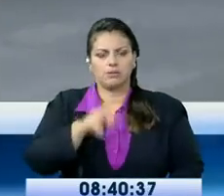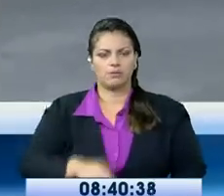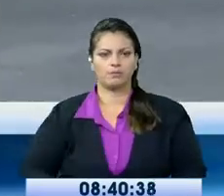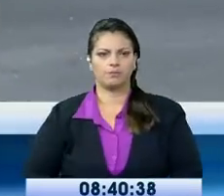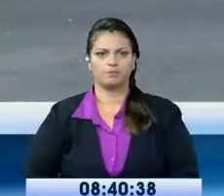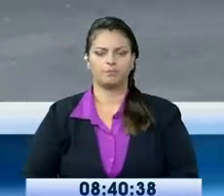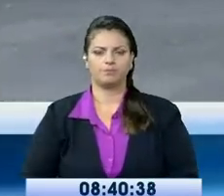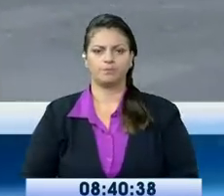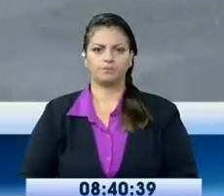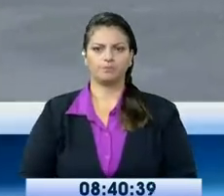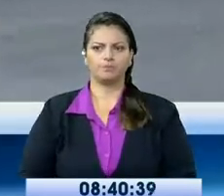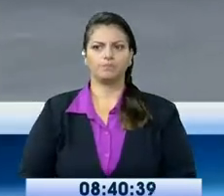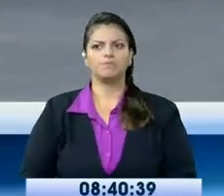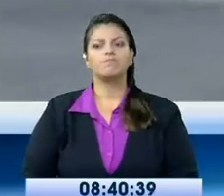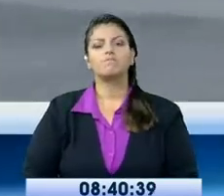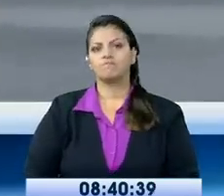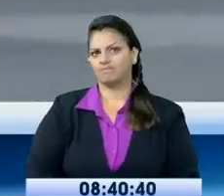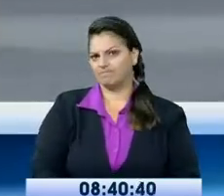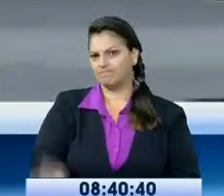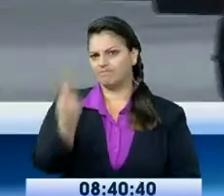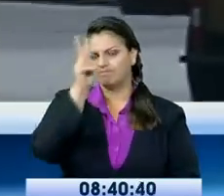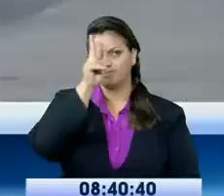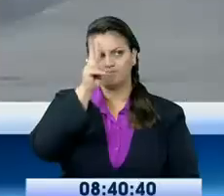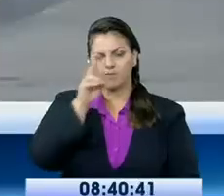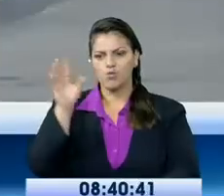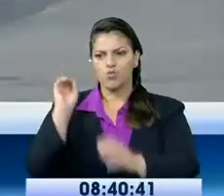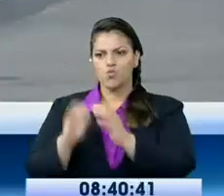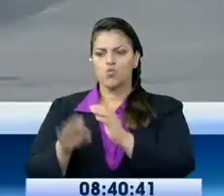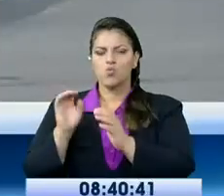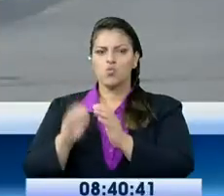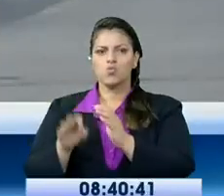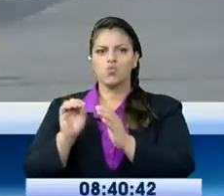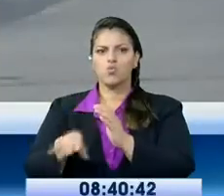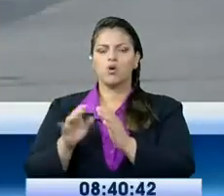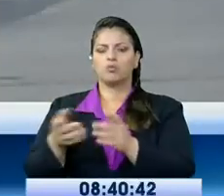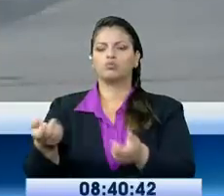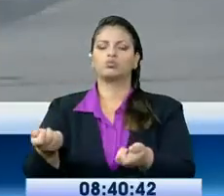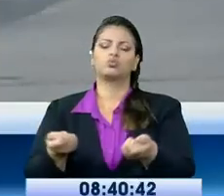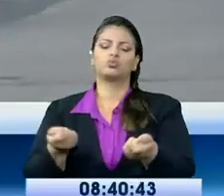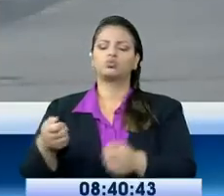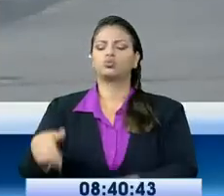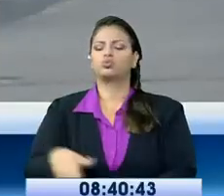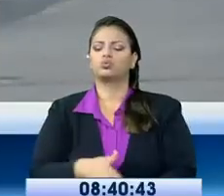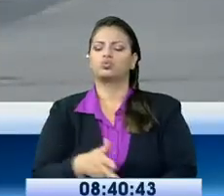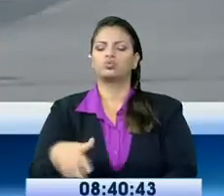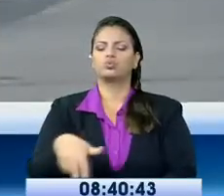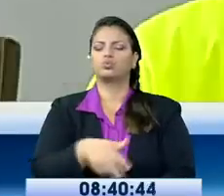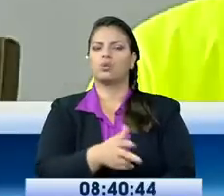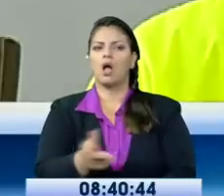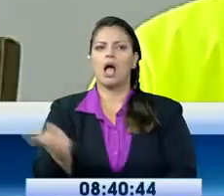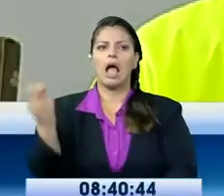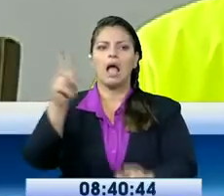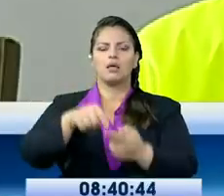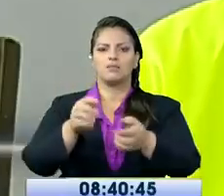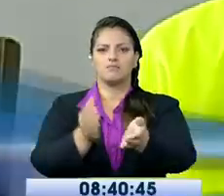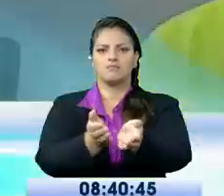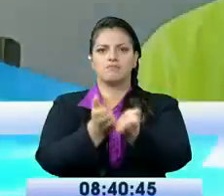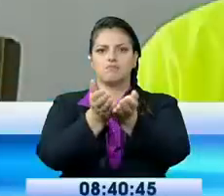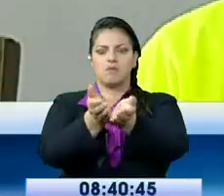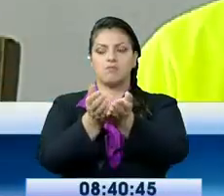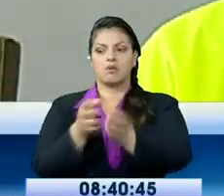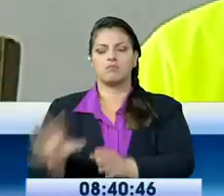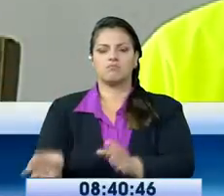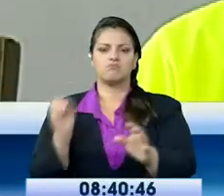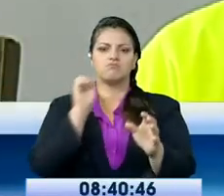metálica, listos para ser llevados a la embarcación, que iba a zarpar desde el puerto marítimo de Guayaquil. Se dio luego de un proceso